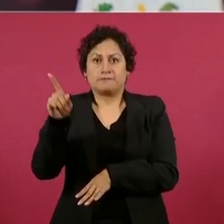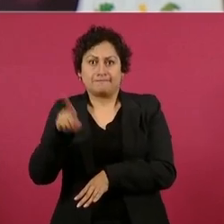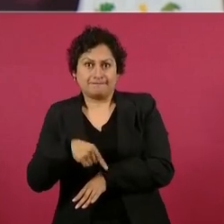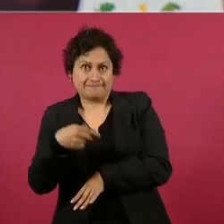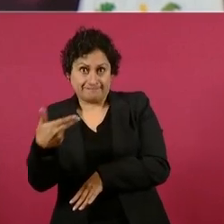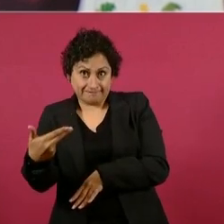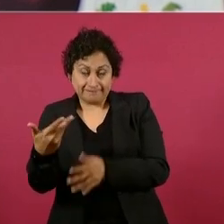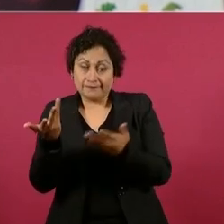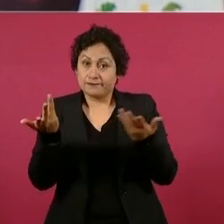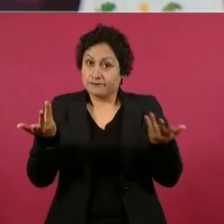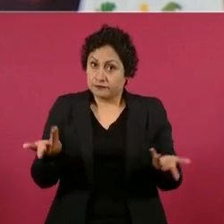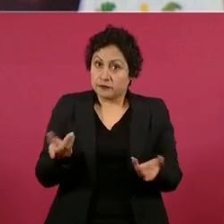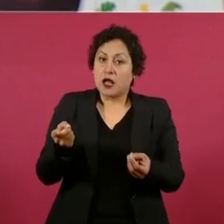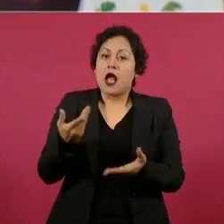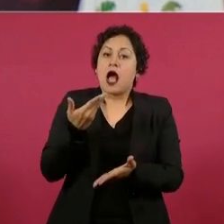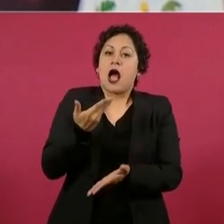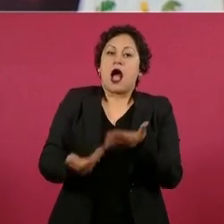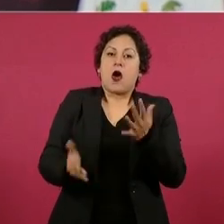eléctricos,